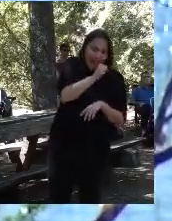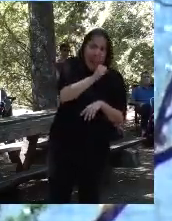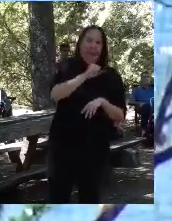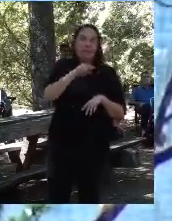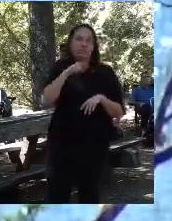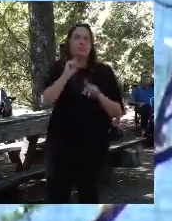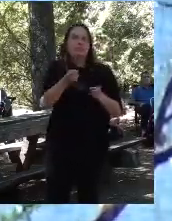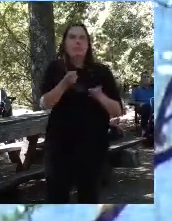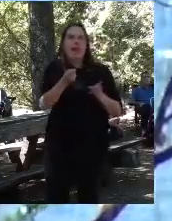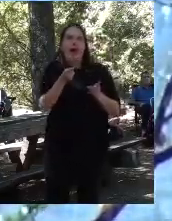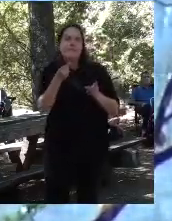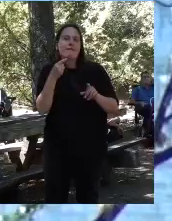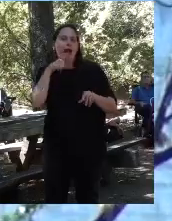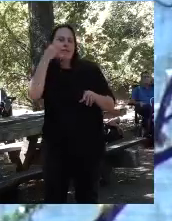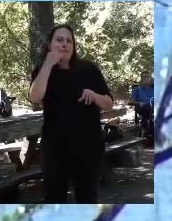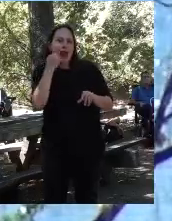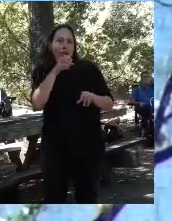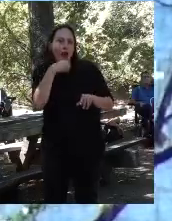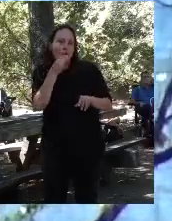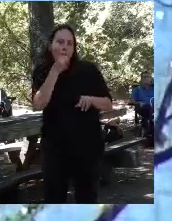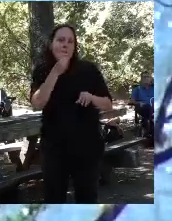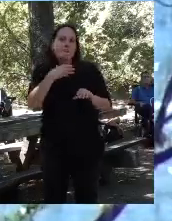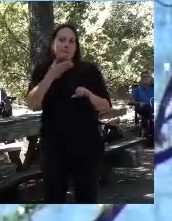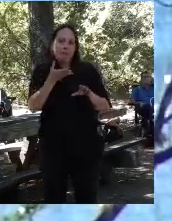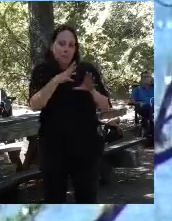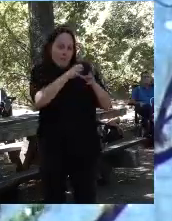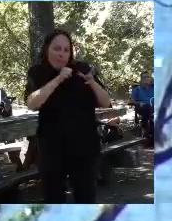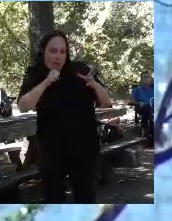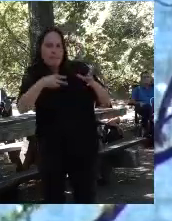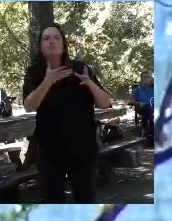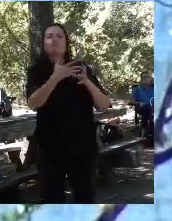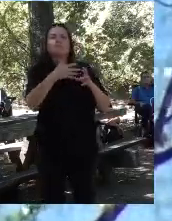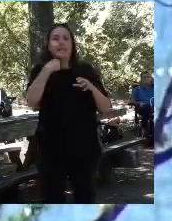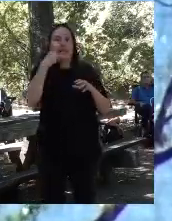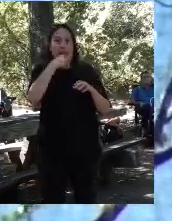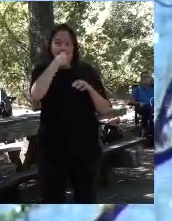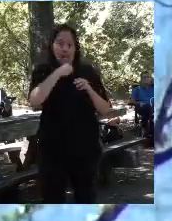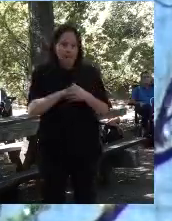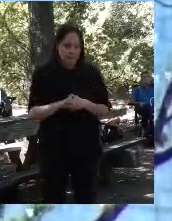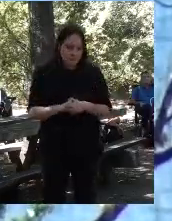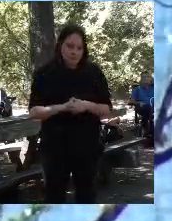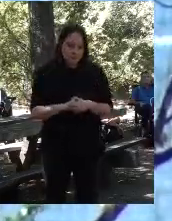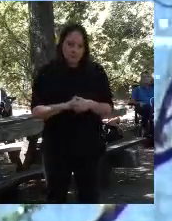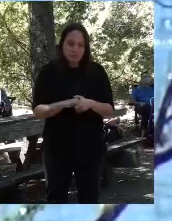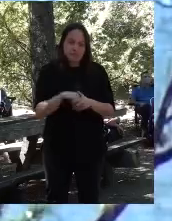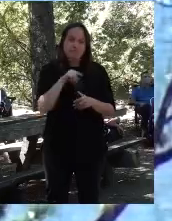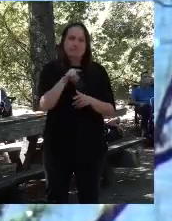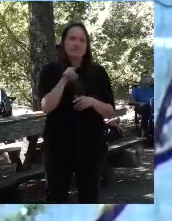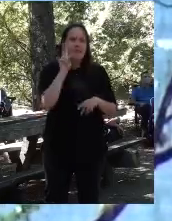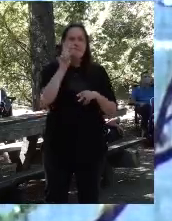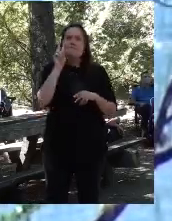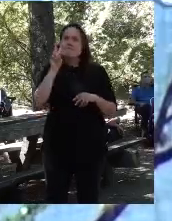La mezcla de paisajes y de fauna de la Antártida es increíble. Es que estamos frente a uno de los espectáculos de la